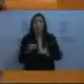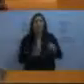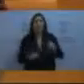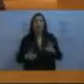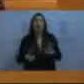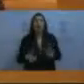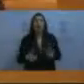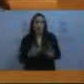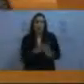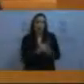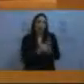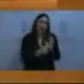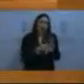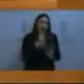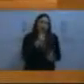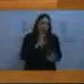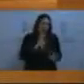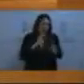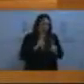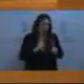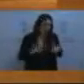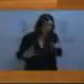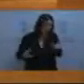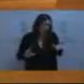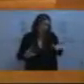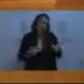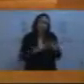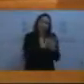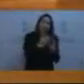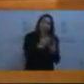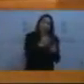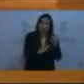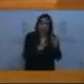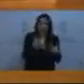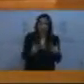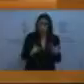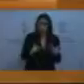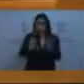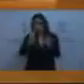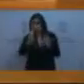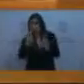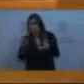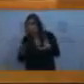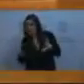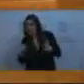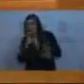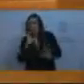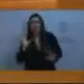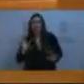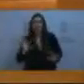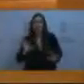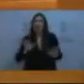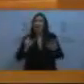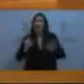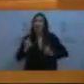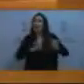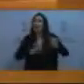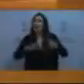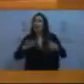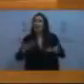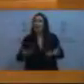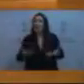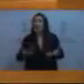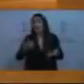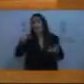muy bien estas cifras, ¿eh? Así, vistas, dices, oye, 16 pacientes, 6 pacientes, tal, bien. Pero ¿cuál es el problema? Que no